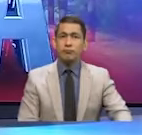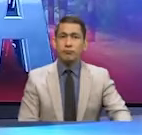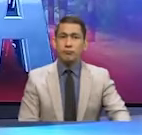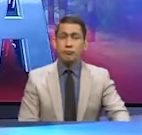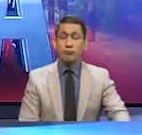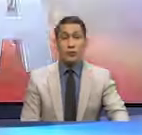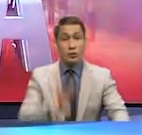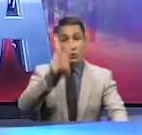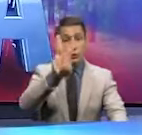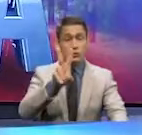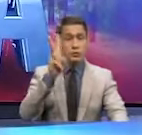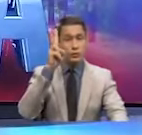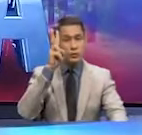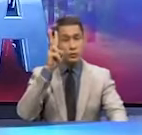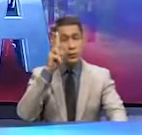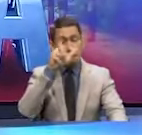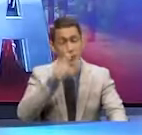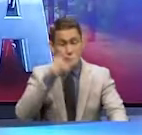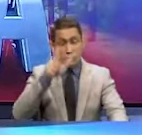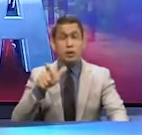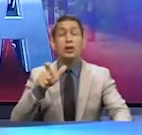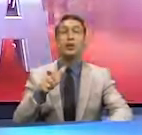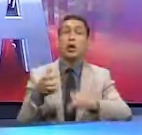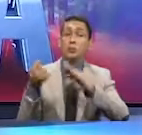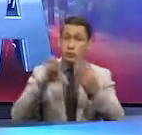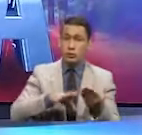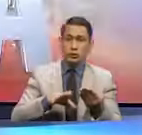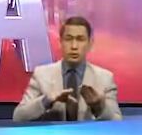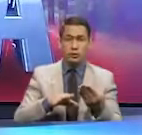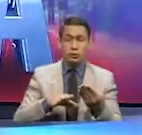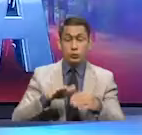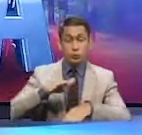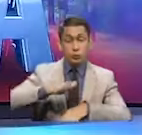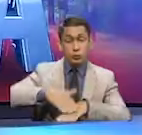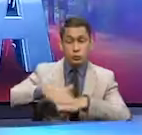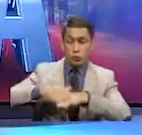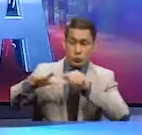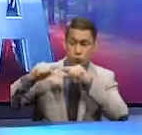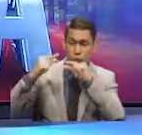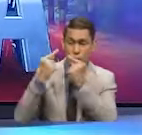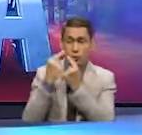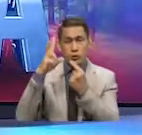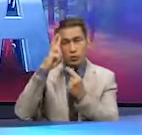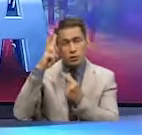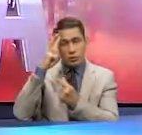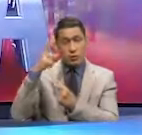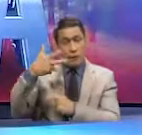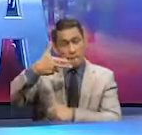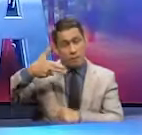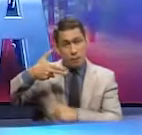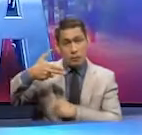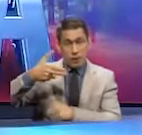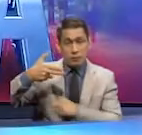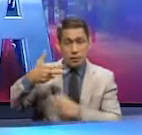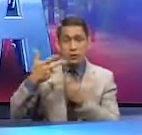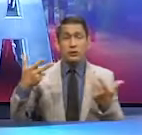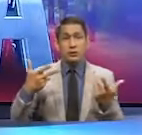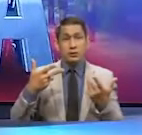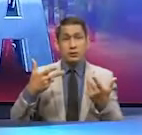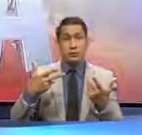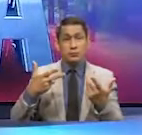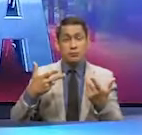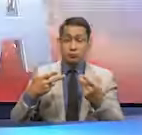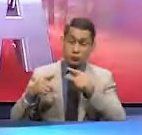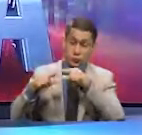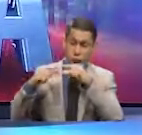Dos hombres fueron asesinados por sujetos armados en el sur de Guayaquil. Según testigos, los occisos eran parte de una